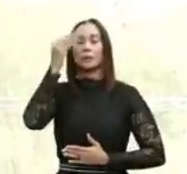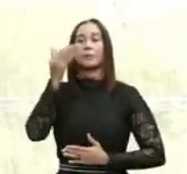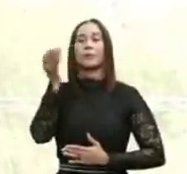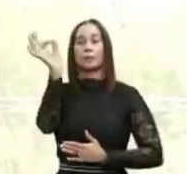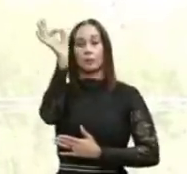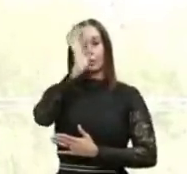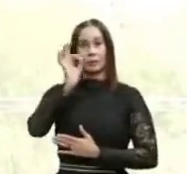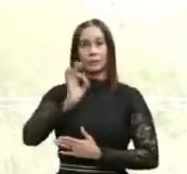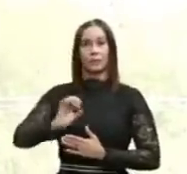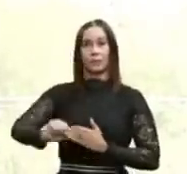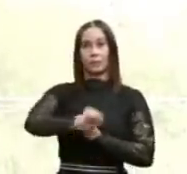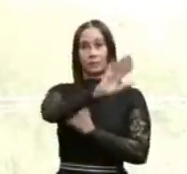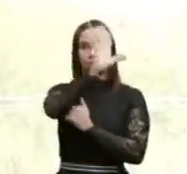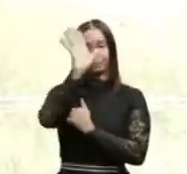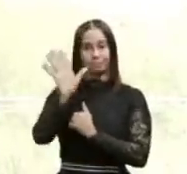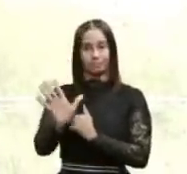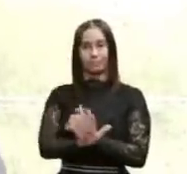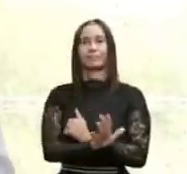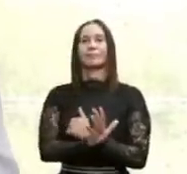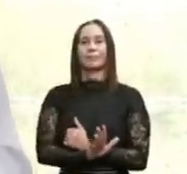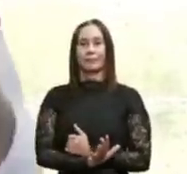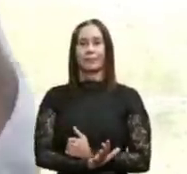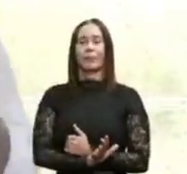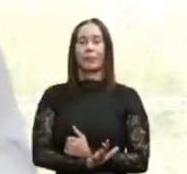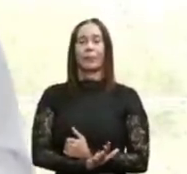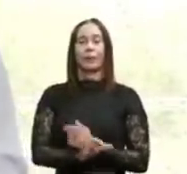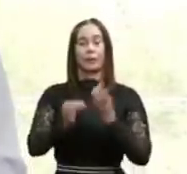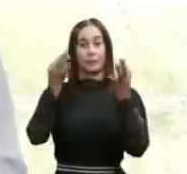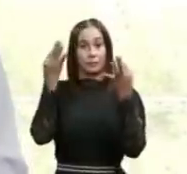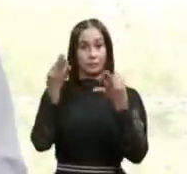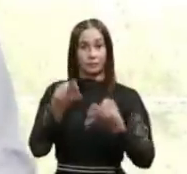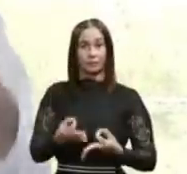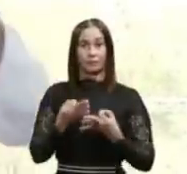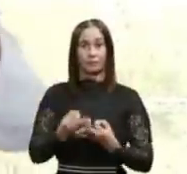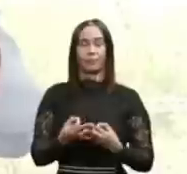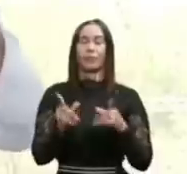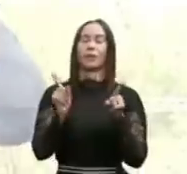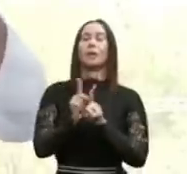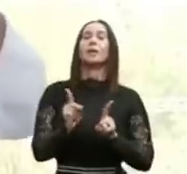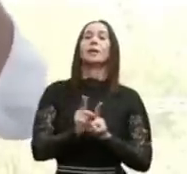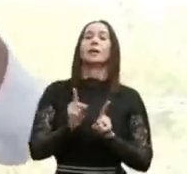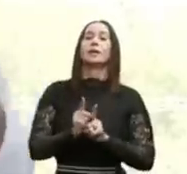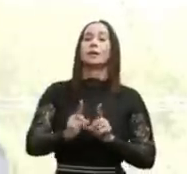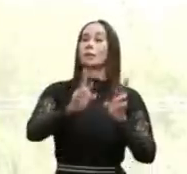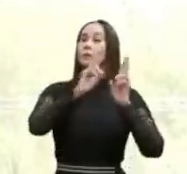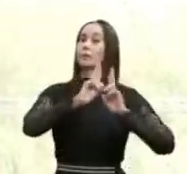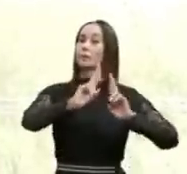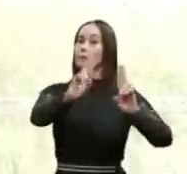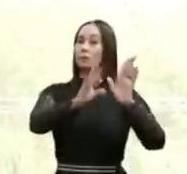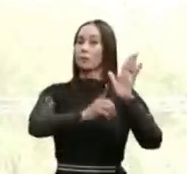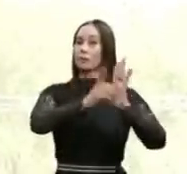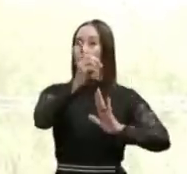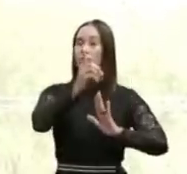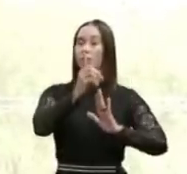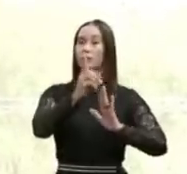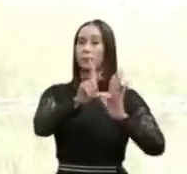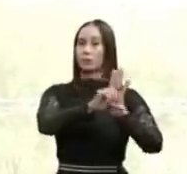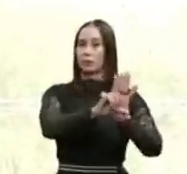manera transparente y eficiente, y también respetando los derechos